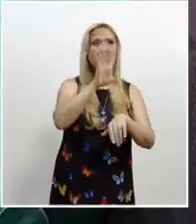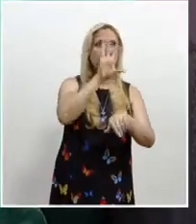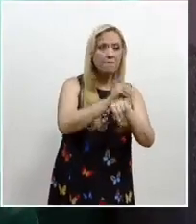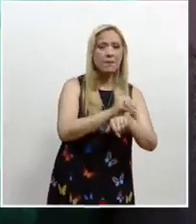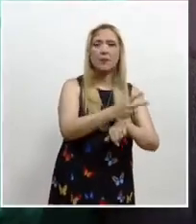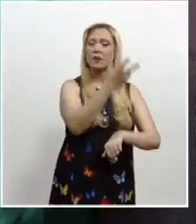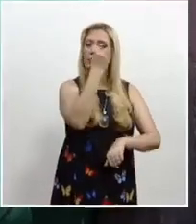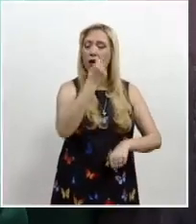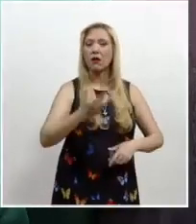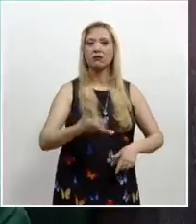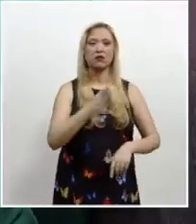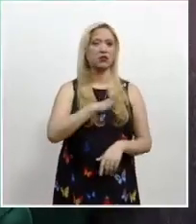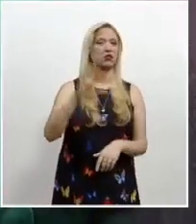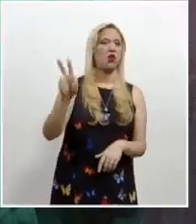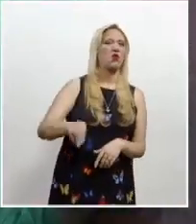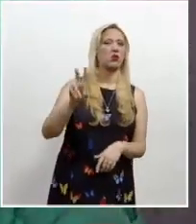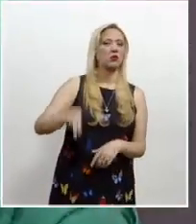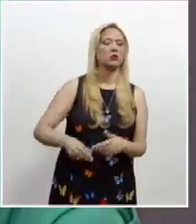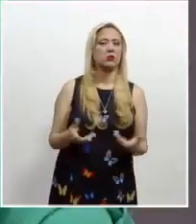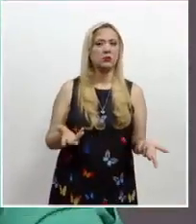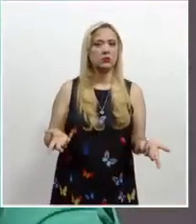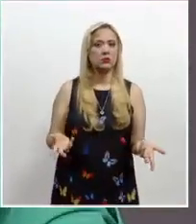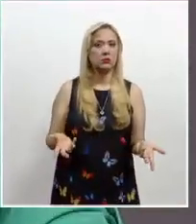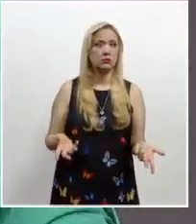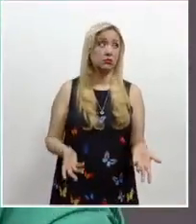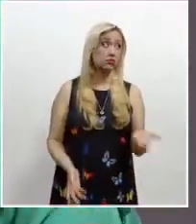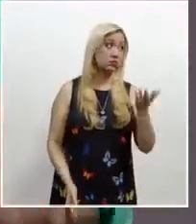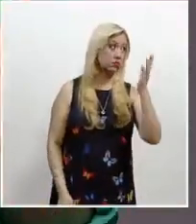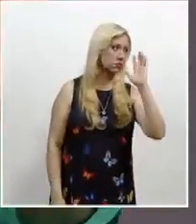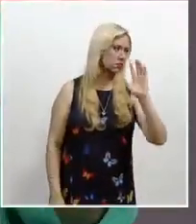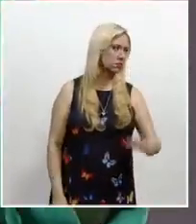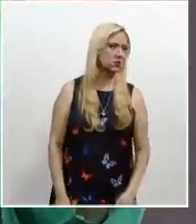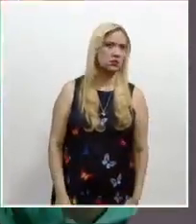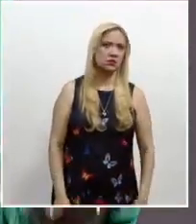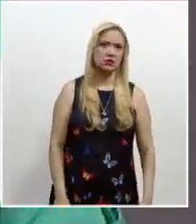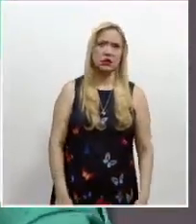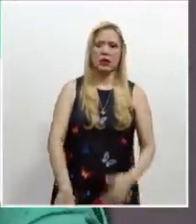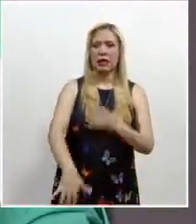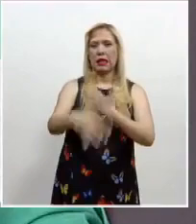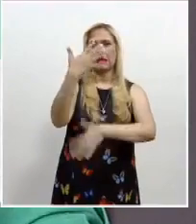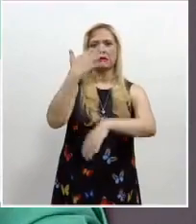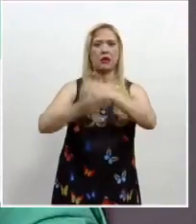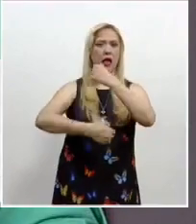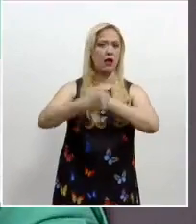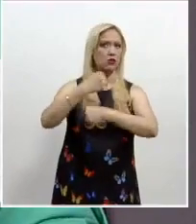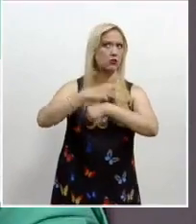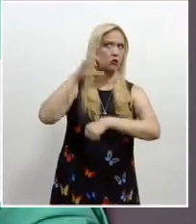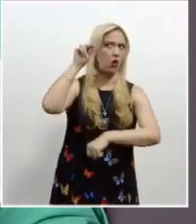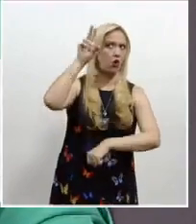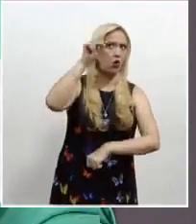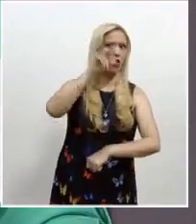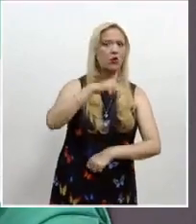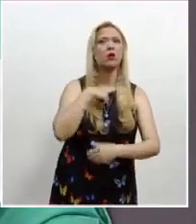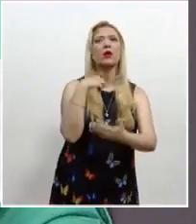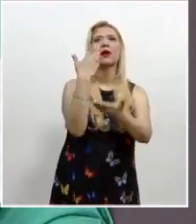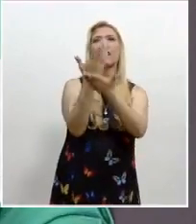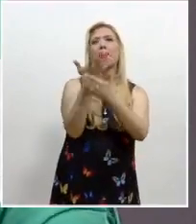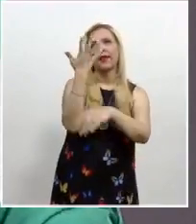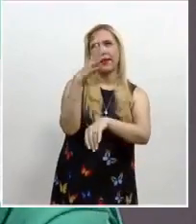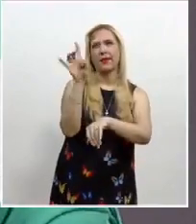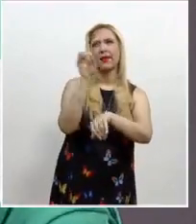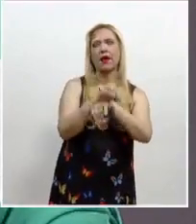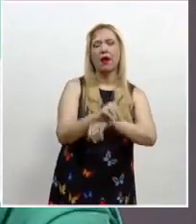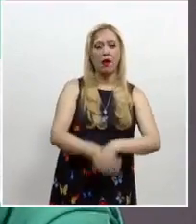permiso y que renieguen. Bueno, si ustedes supieran cómo renegaron hace 15 años, cuando se nos ocurrió proponer 10 días,